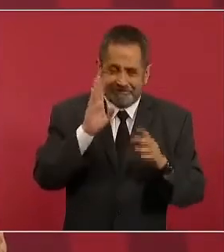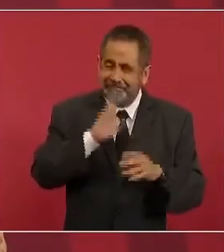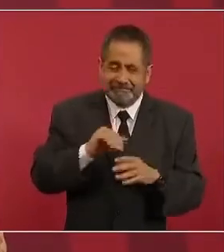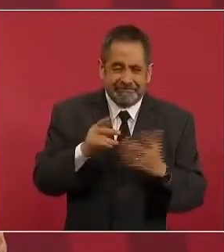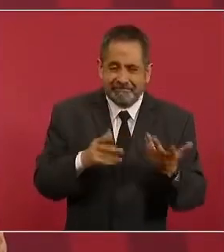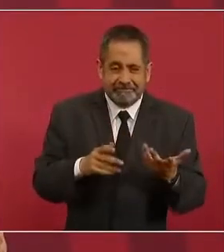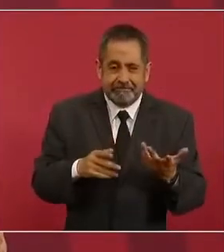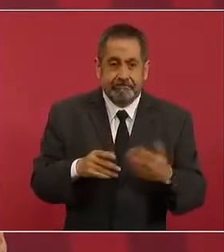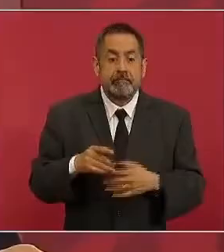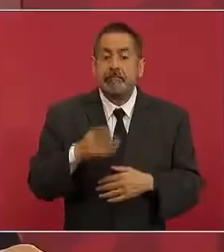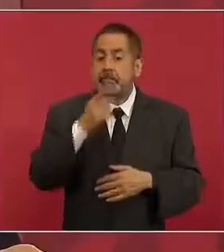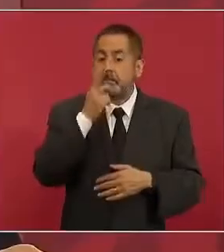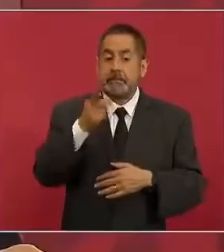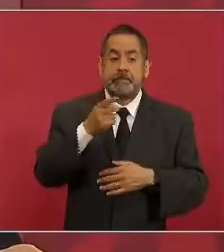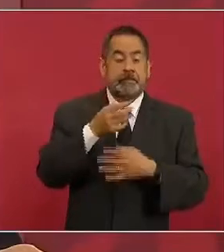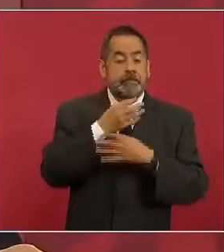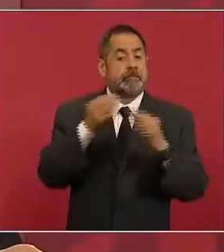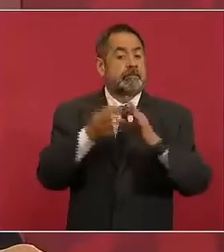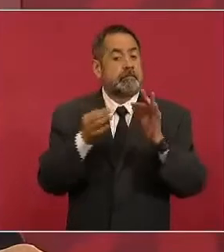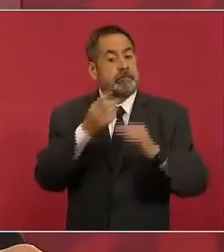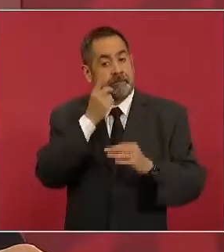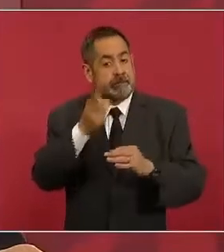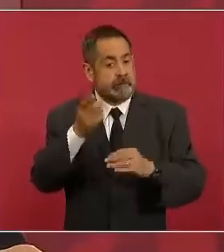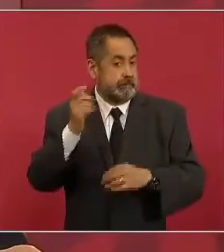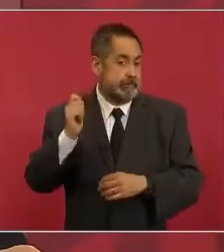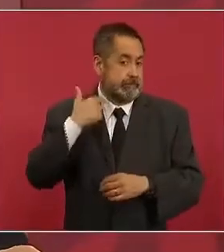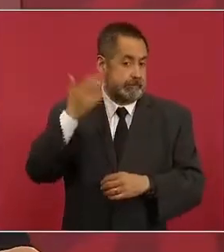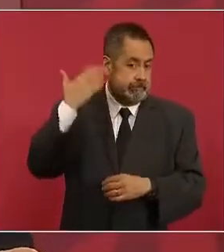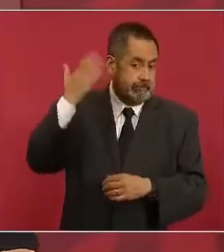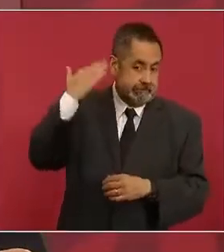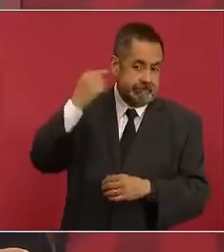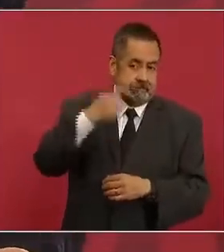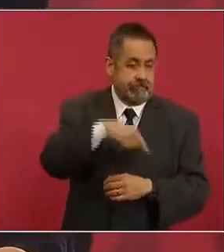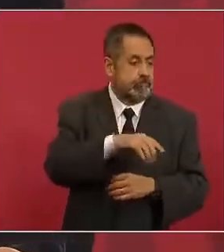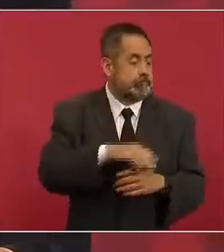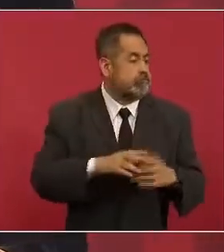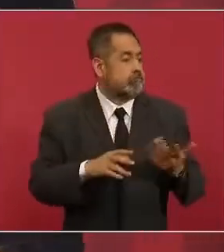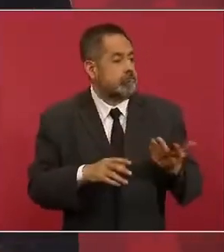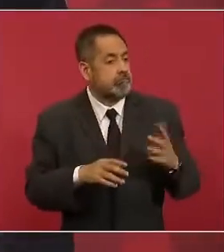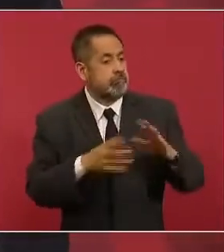de declarar y dejar hasta lo último